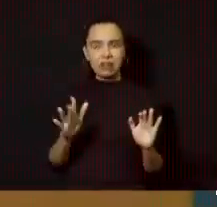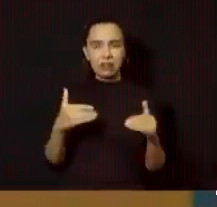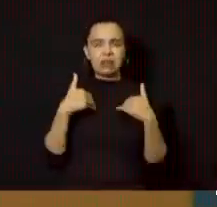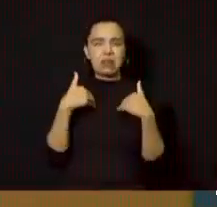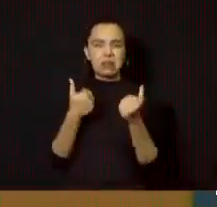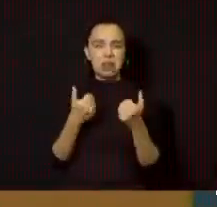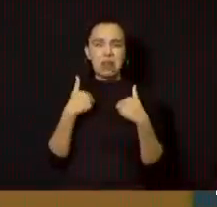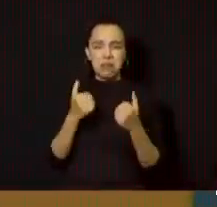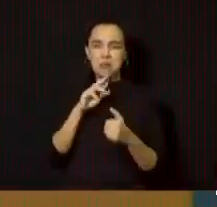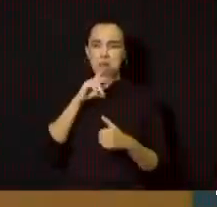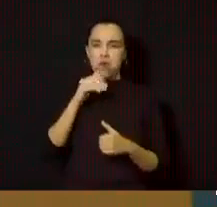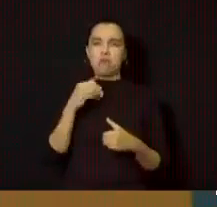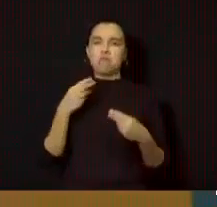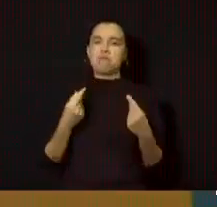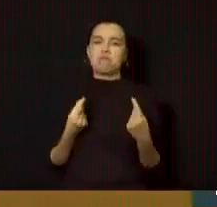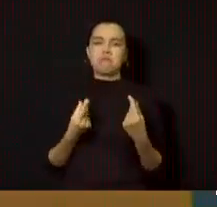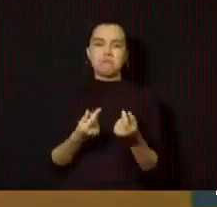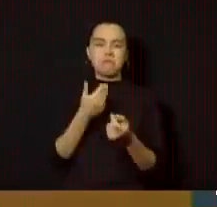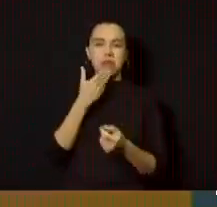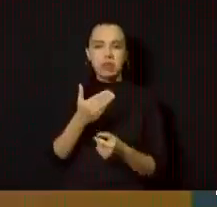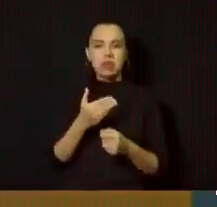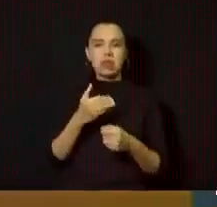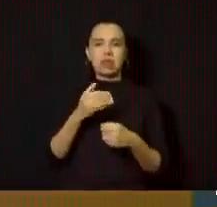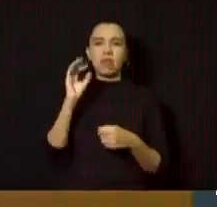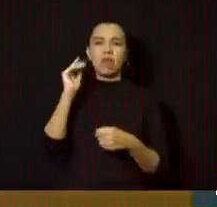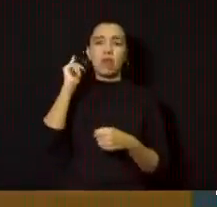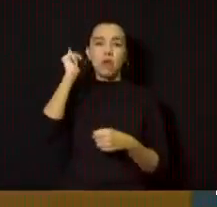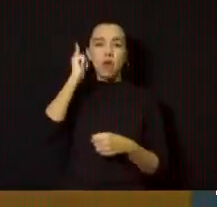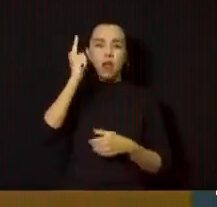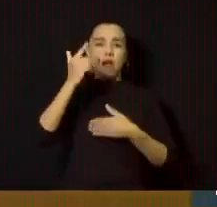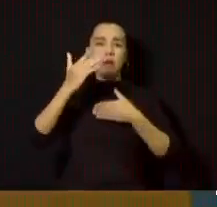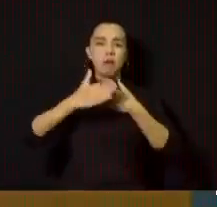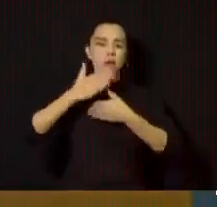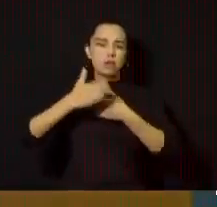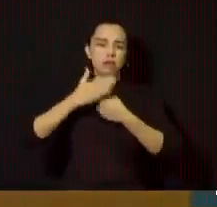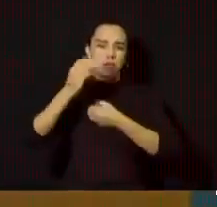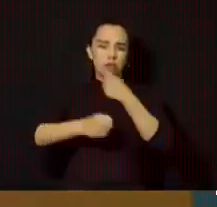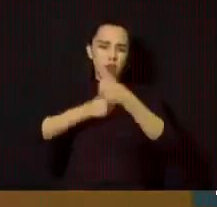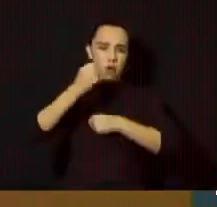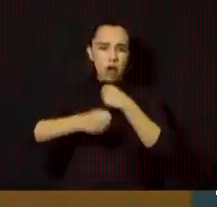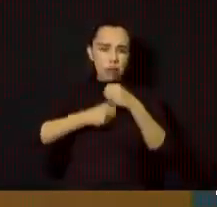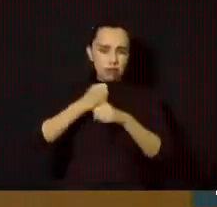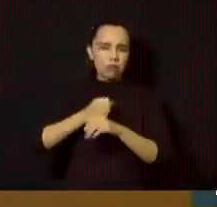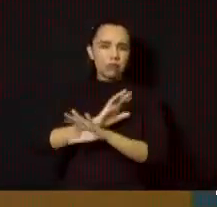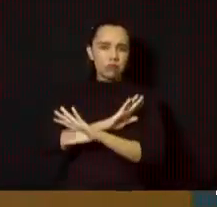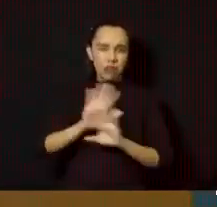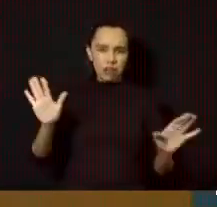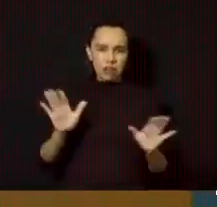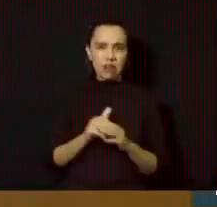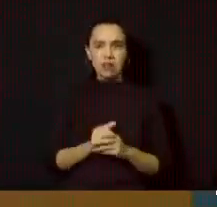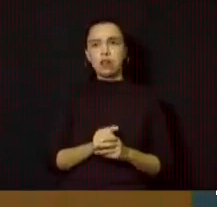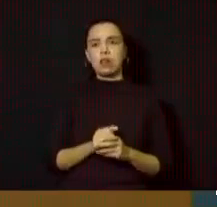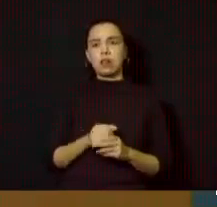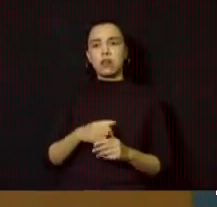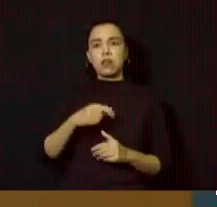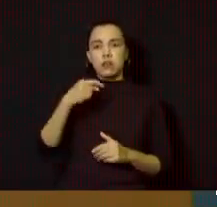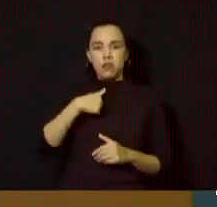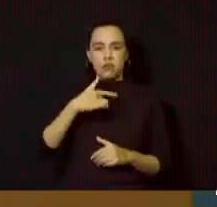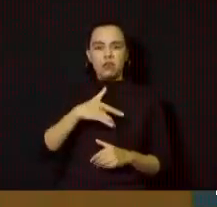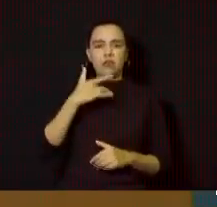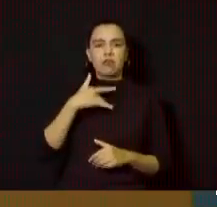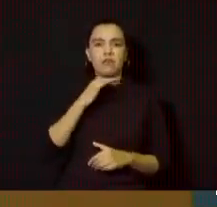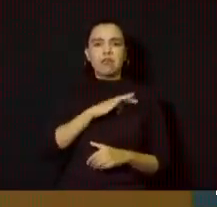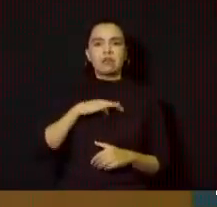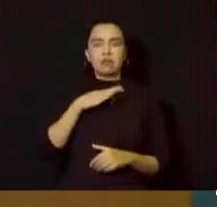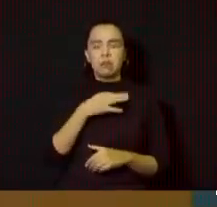¿no? Y sé que en los próximos años se viene lo mejor. Lo que más felicidad me da es que ahora lo que hago es